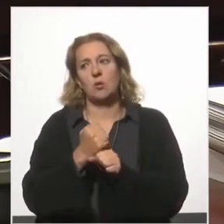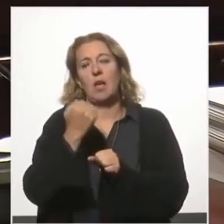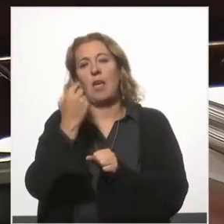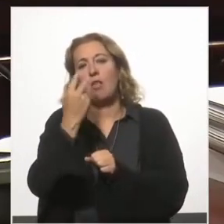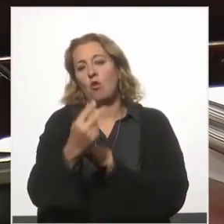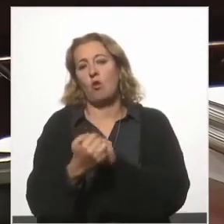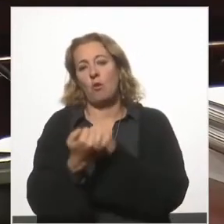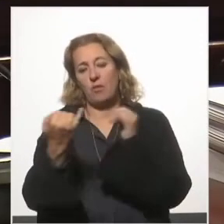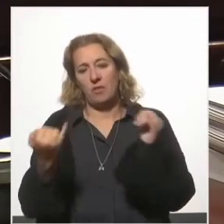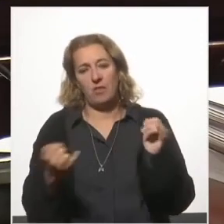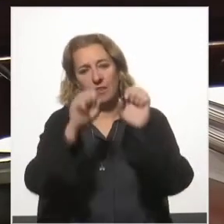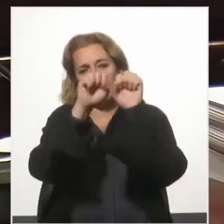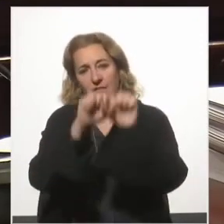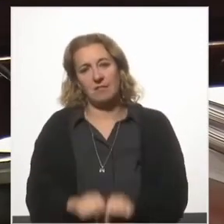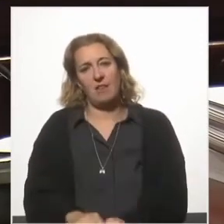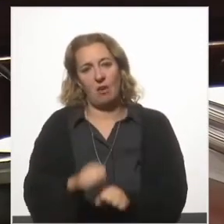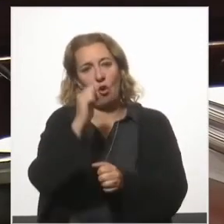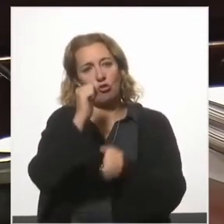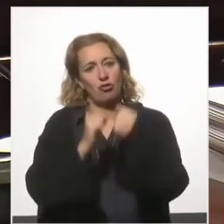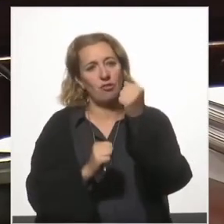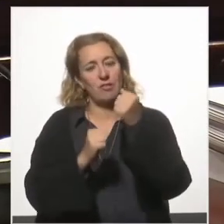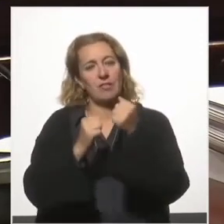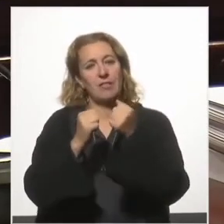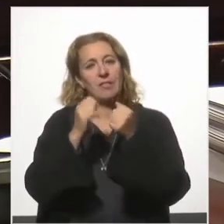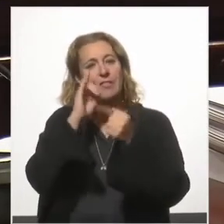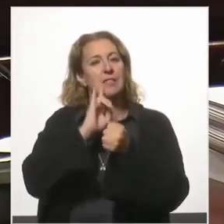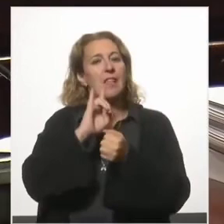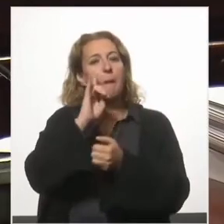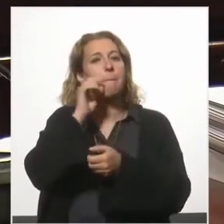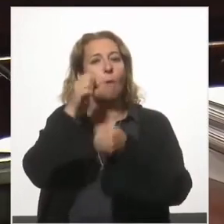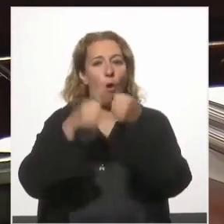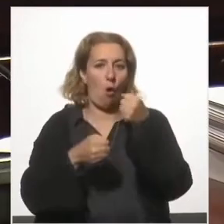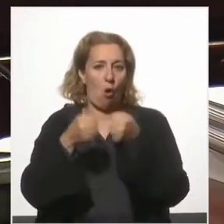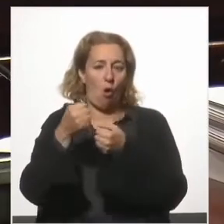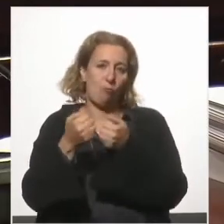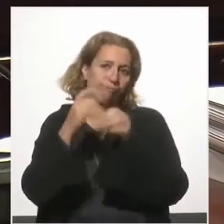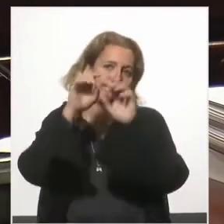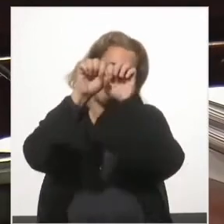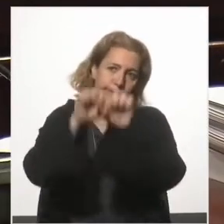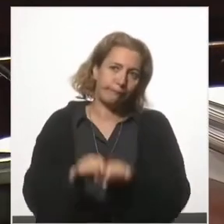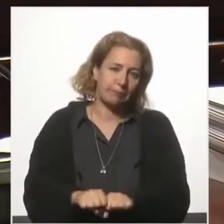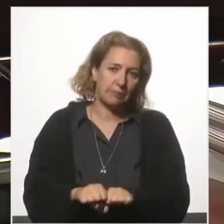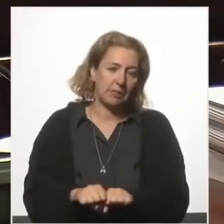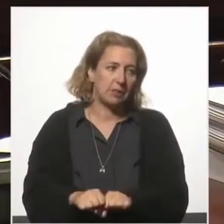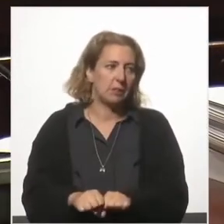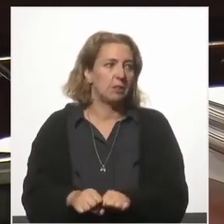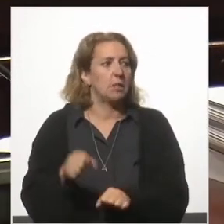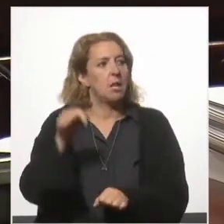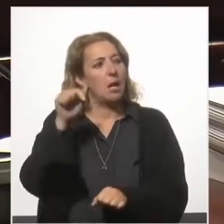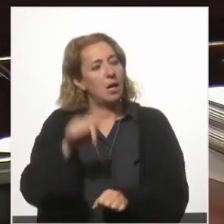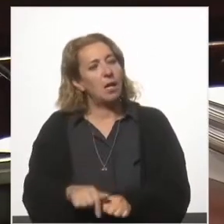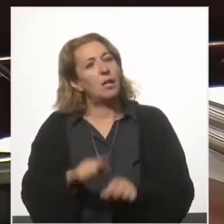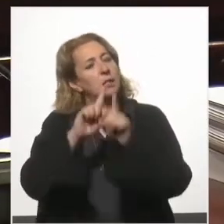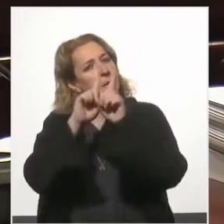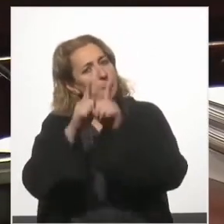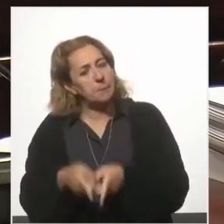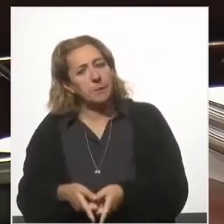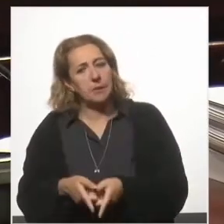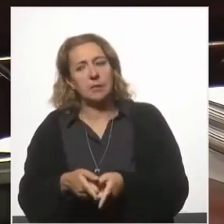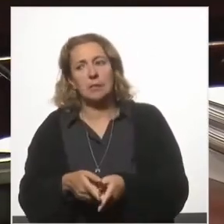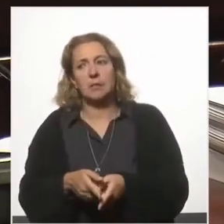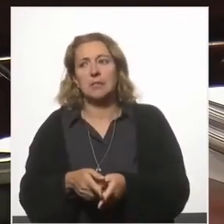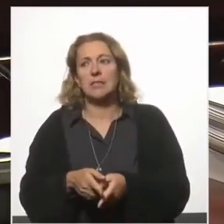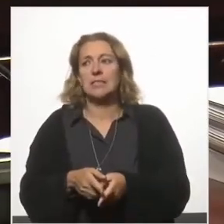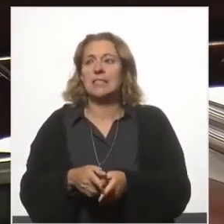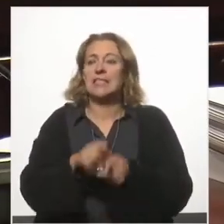2 días el cierre de un tambo. Y acá también tengo que acotar que a pesar del cierre de